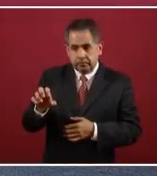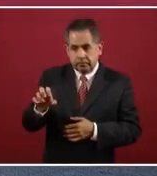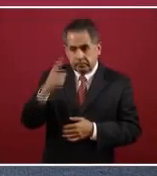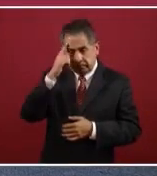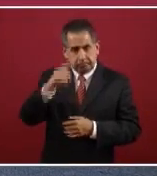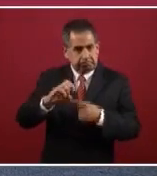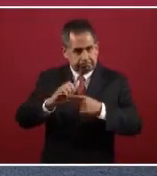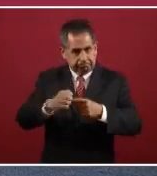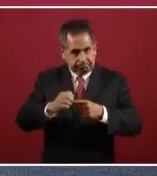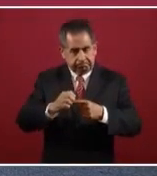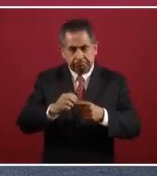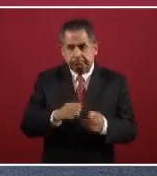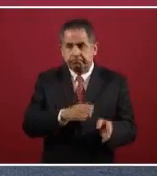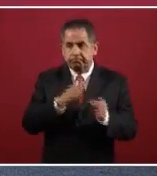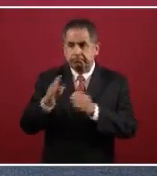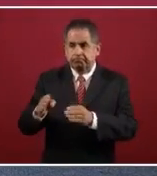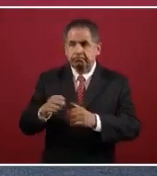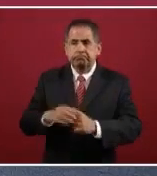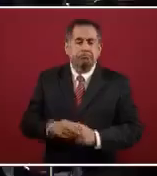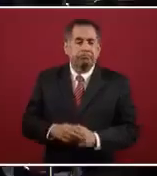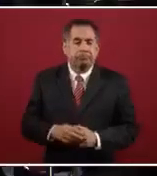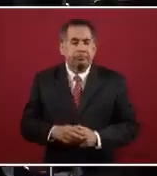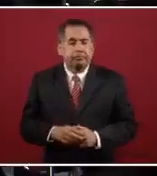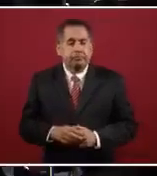para el frijol,